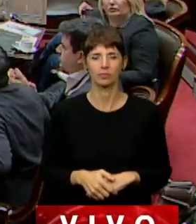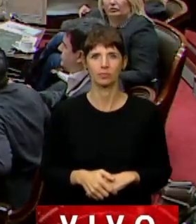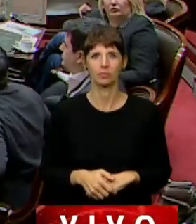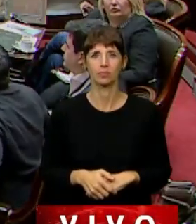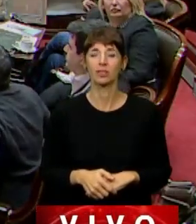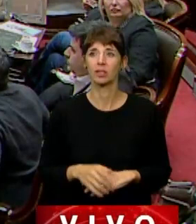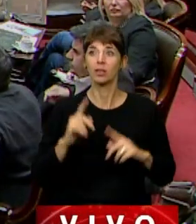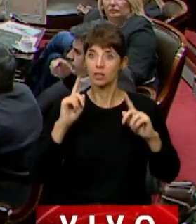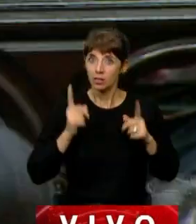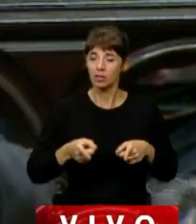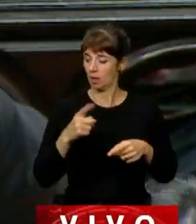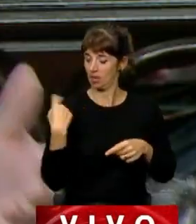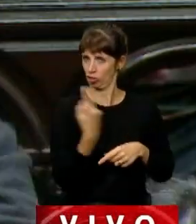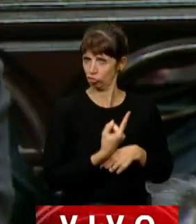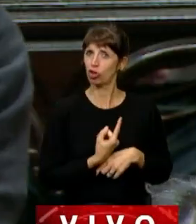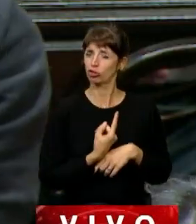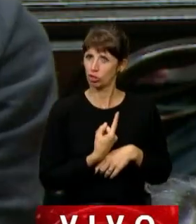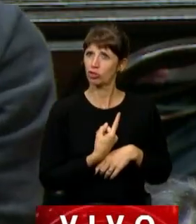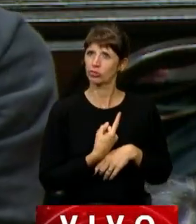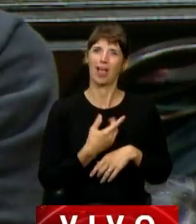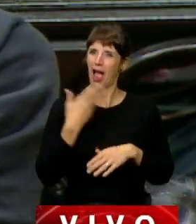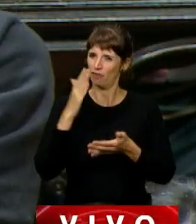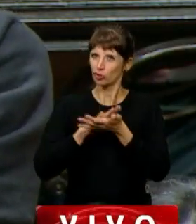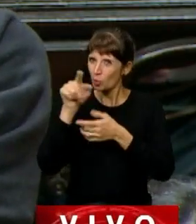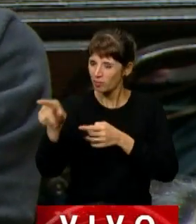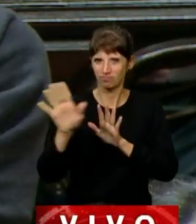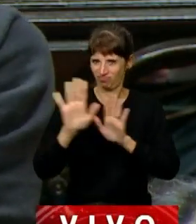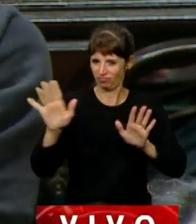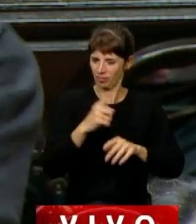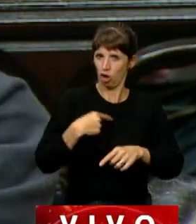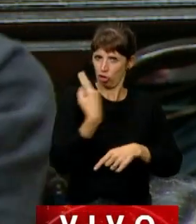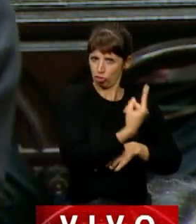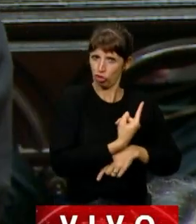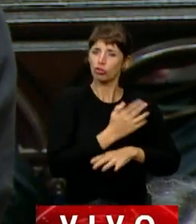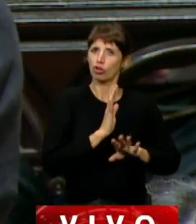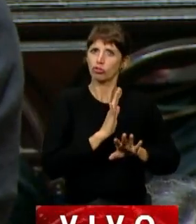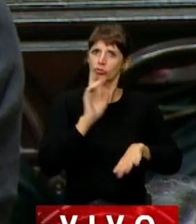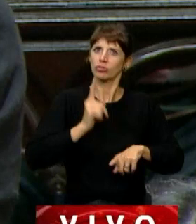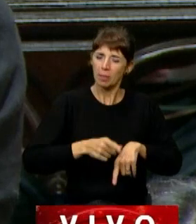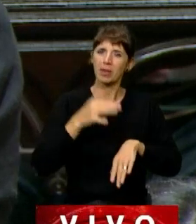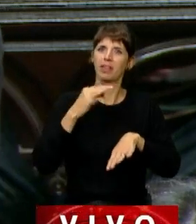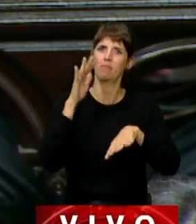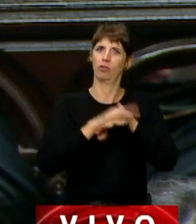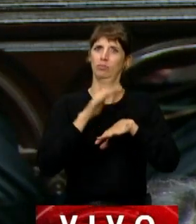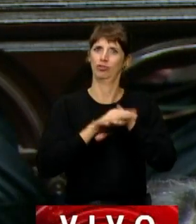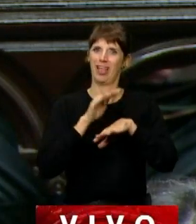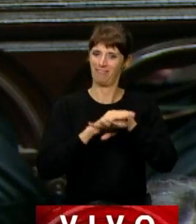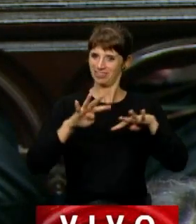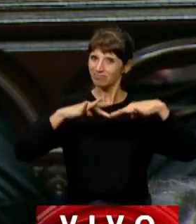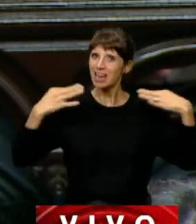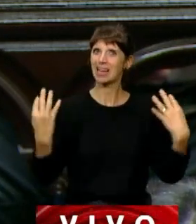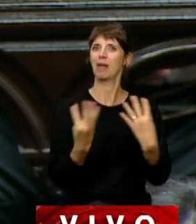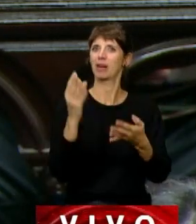Y también nosotros, ahora dejo de hablar de usted, también nosotros nos vamos a tener que hacer cargo como Cámara de